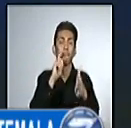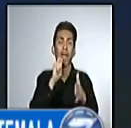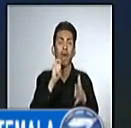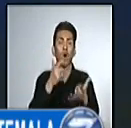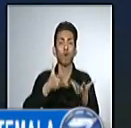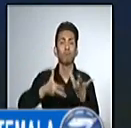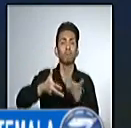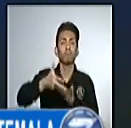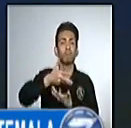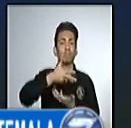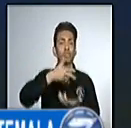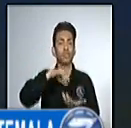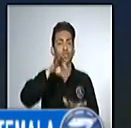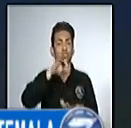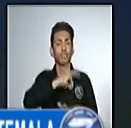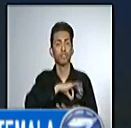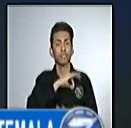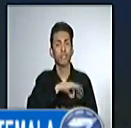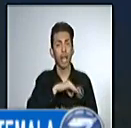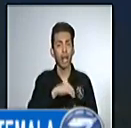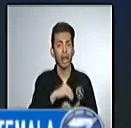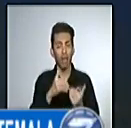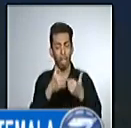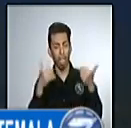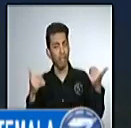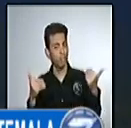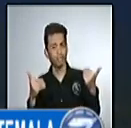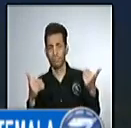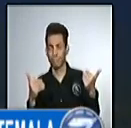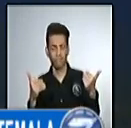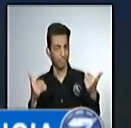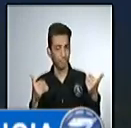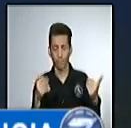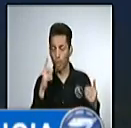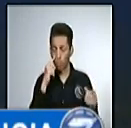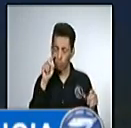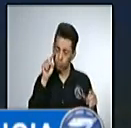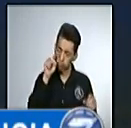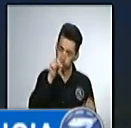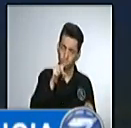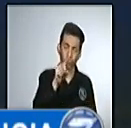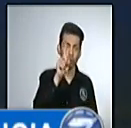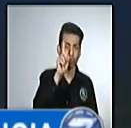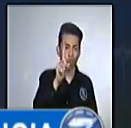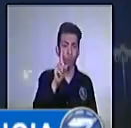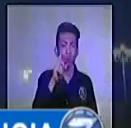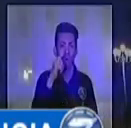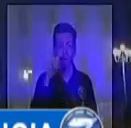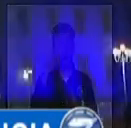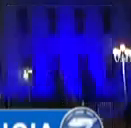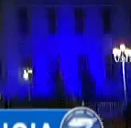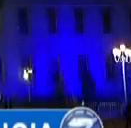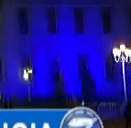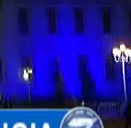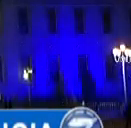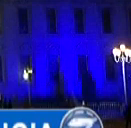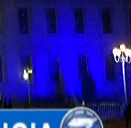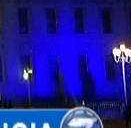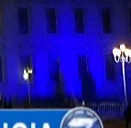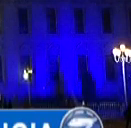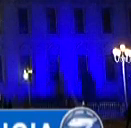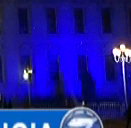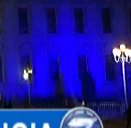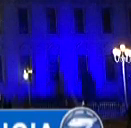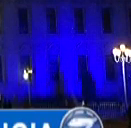sociedad, sin divisiones, con una visión única, en donde prevalezca el derecho y